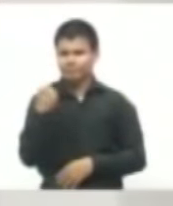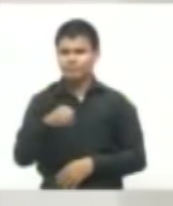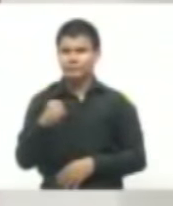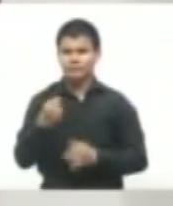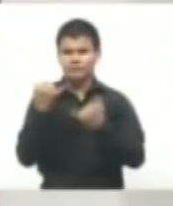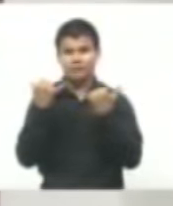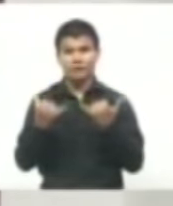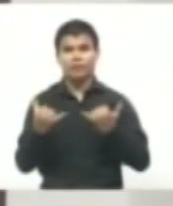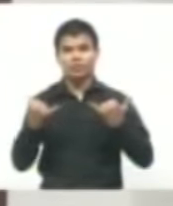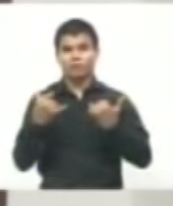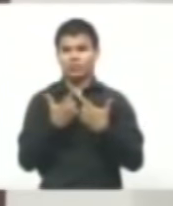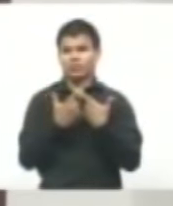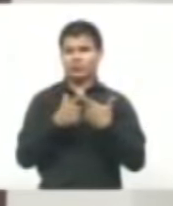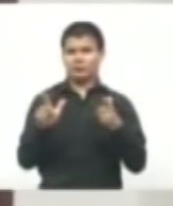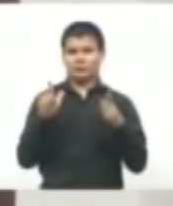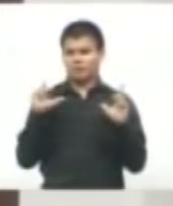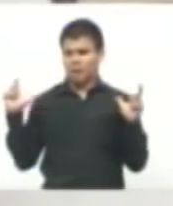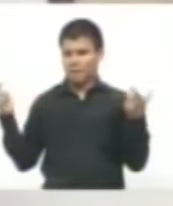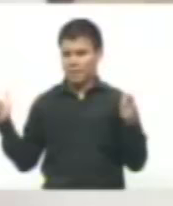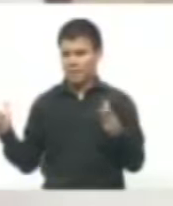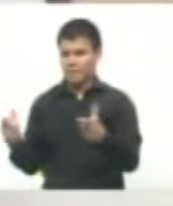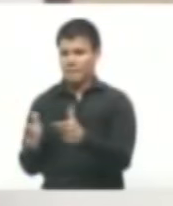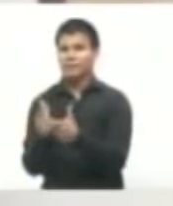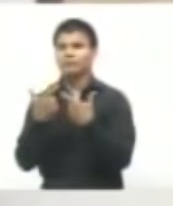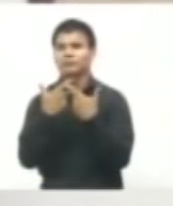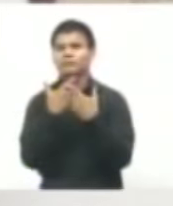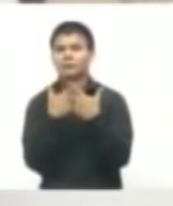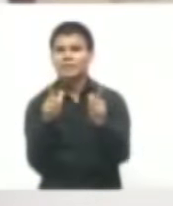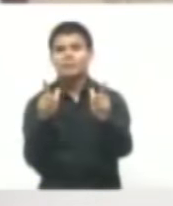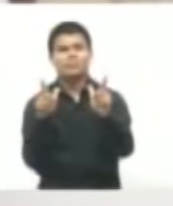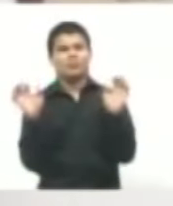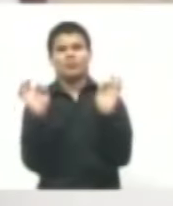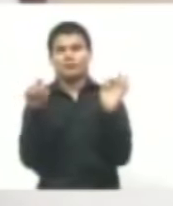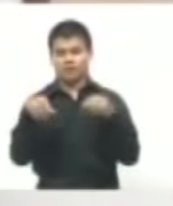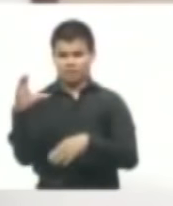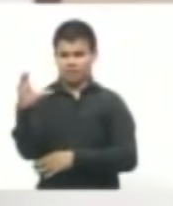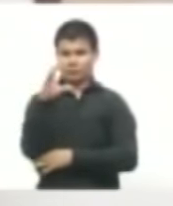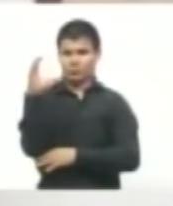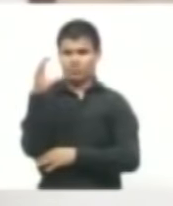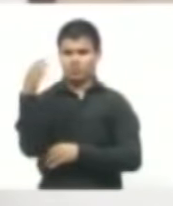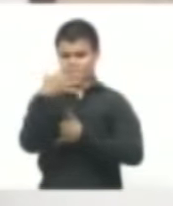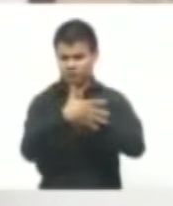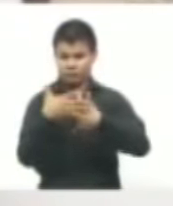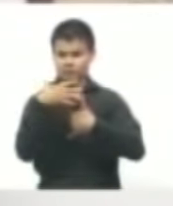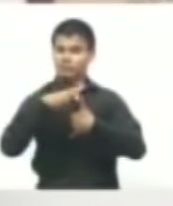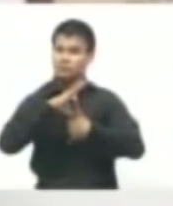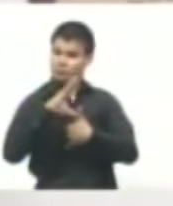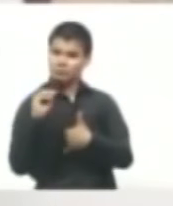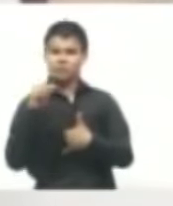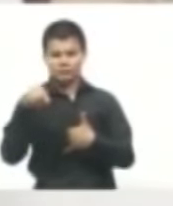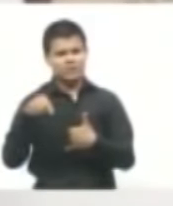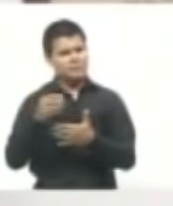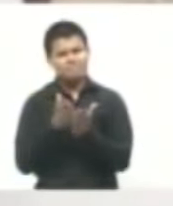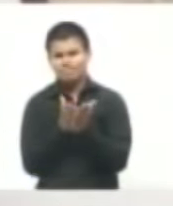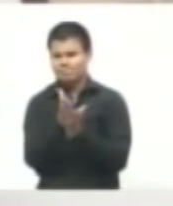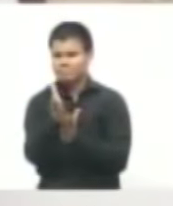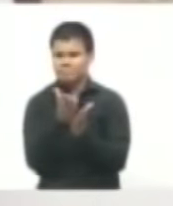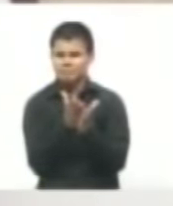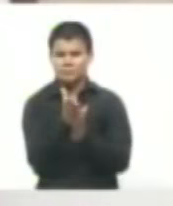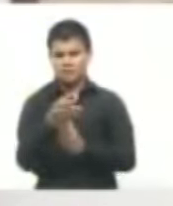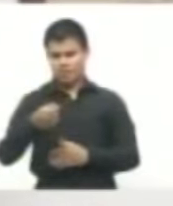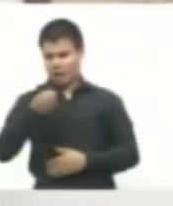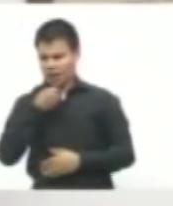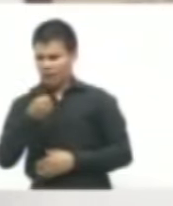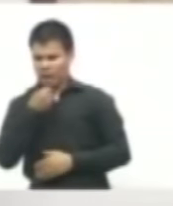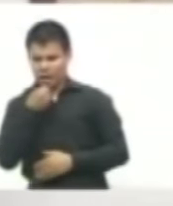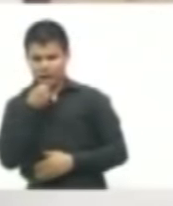espacios de libertad se reducen cada vez más. Aún en nuestro país y en el territorio del Caribe, Caribe colombiano persisten agresiones y